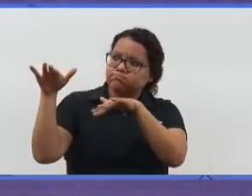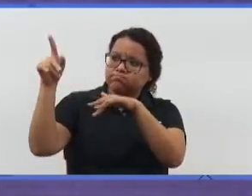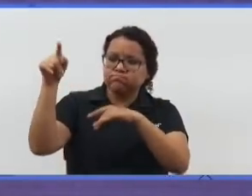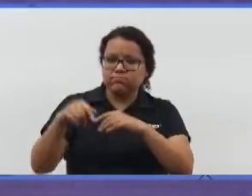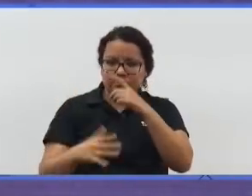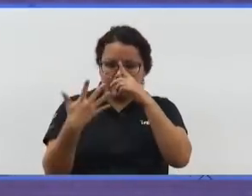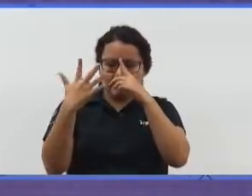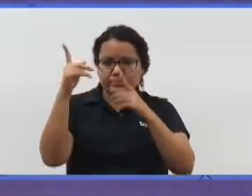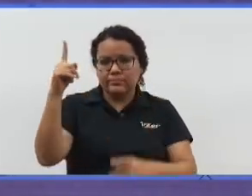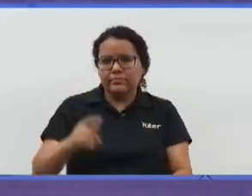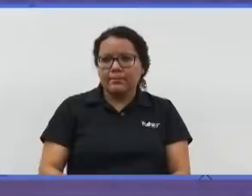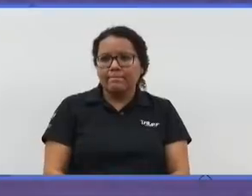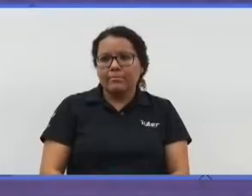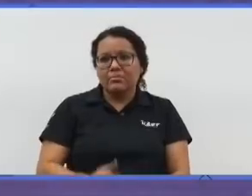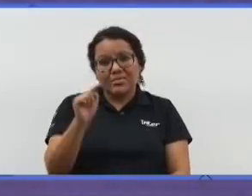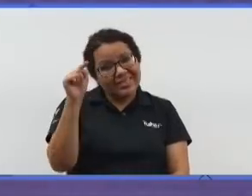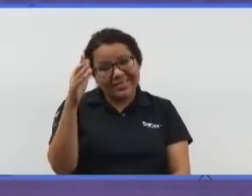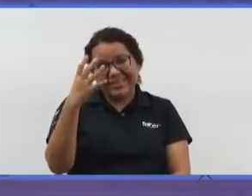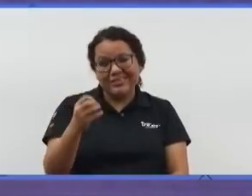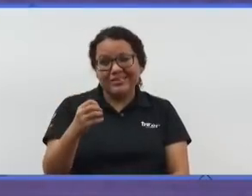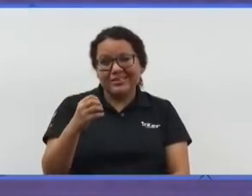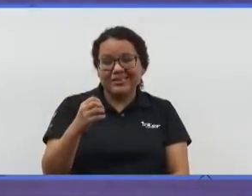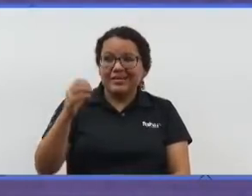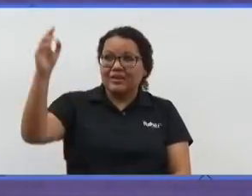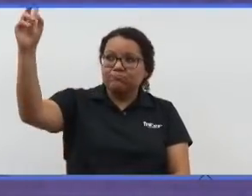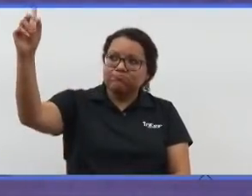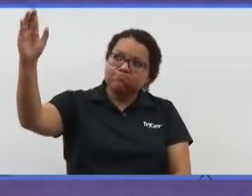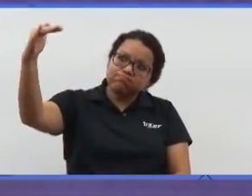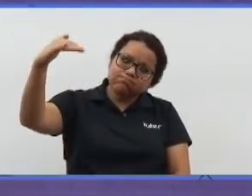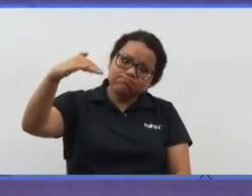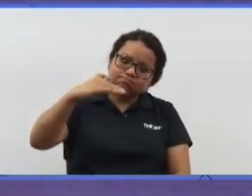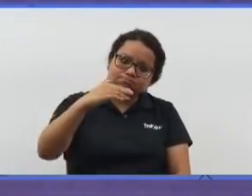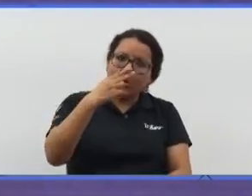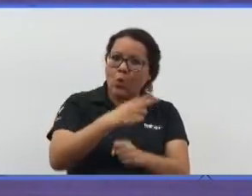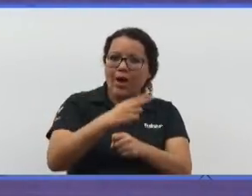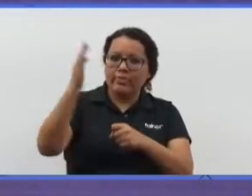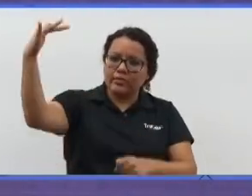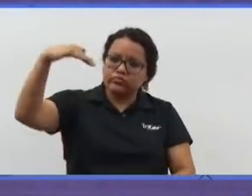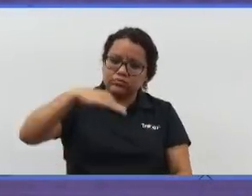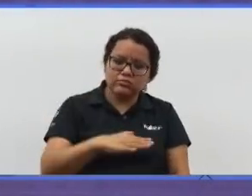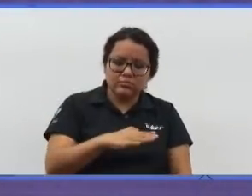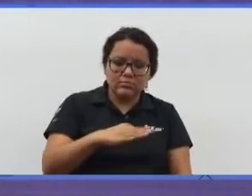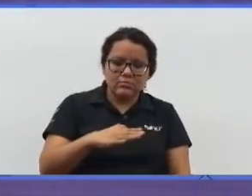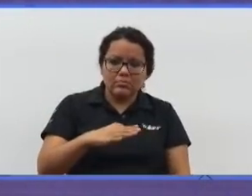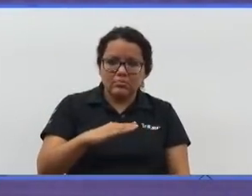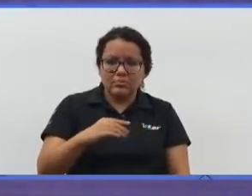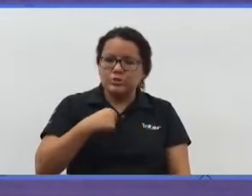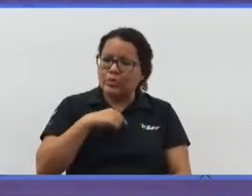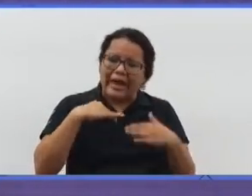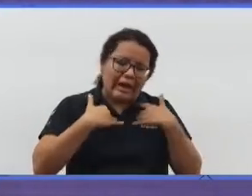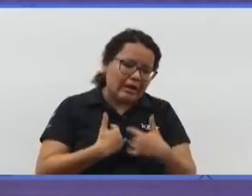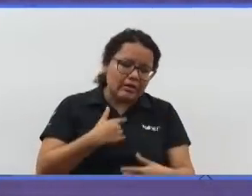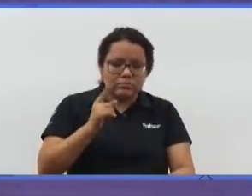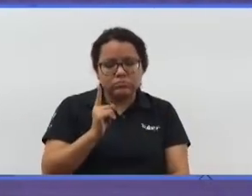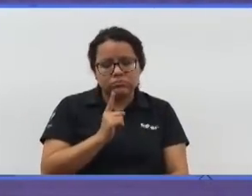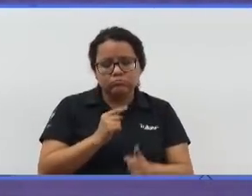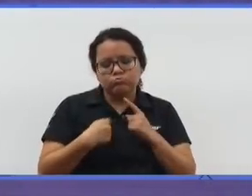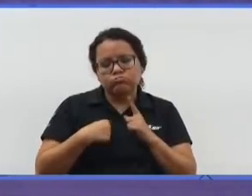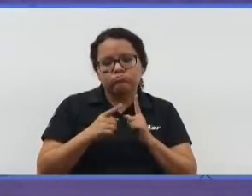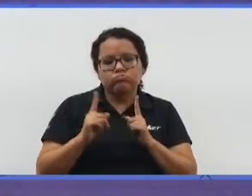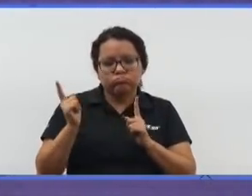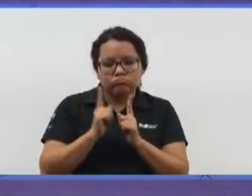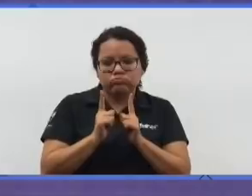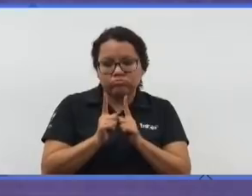ese día es un vuelo largo hay que pasar por guate hay que esperar yo venía alcanzada y al lado mío venía la